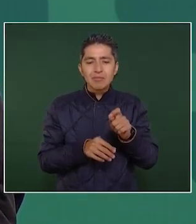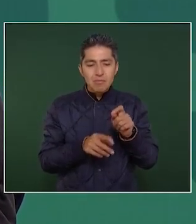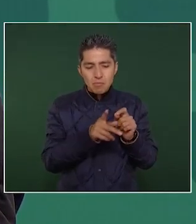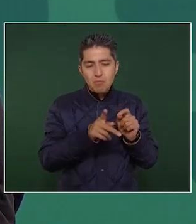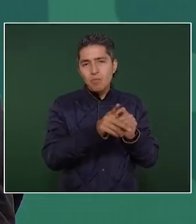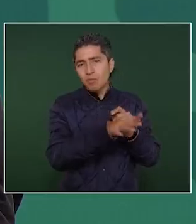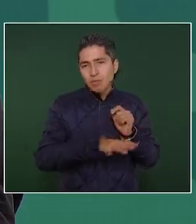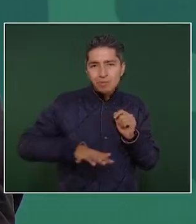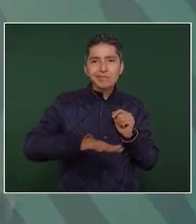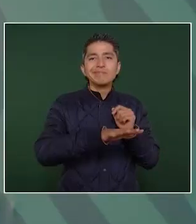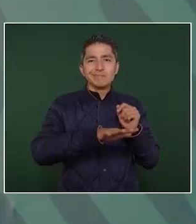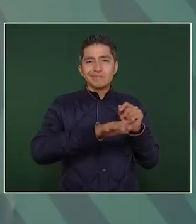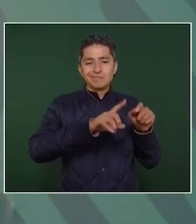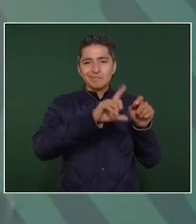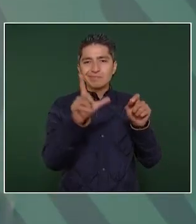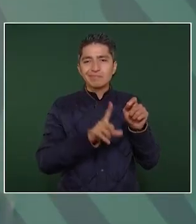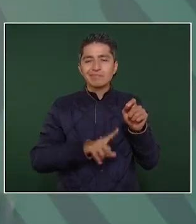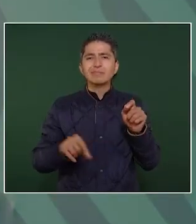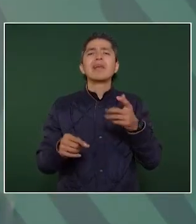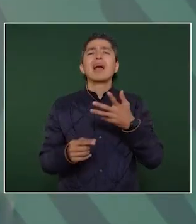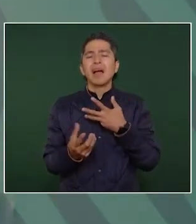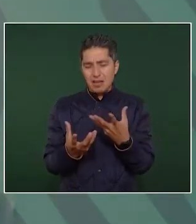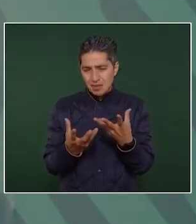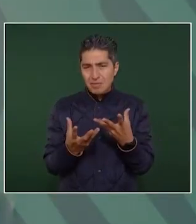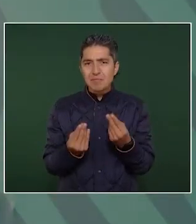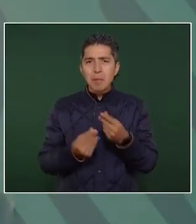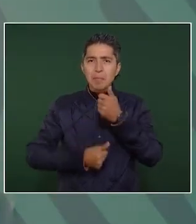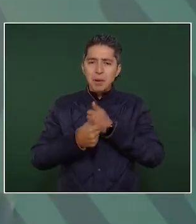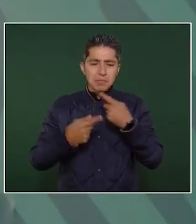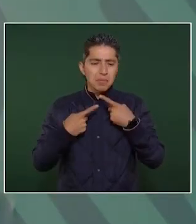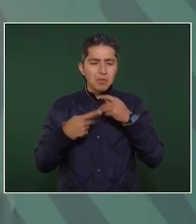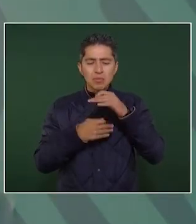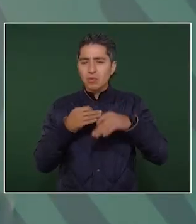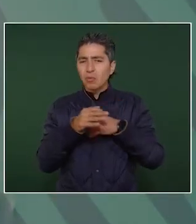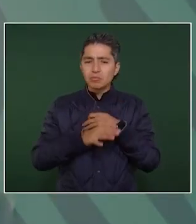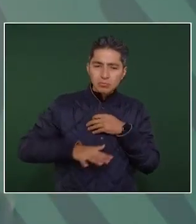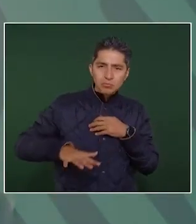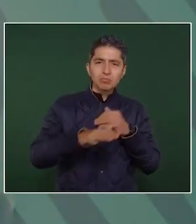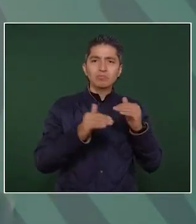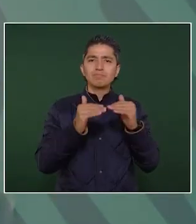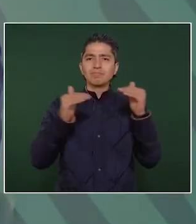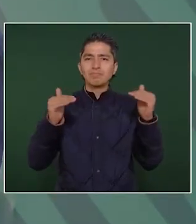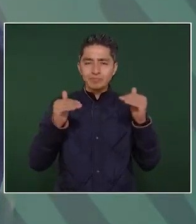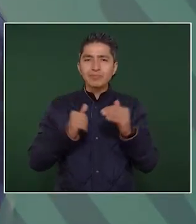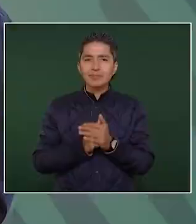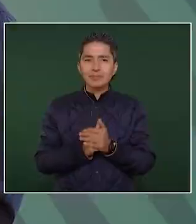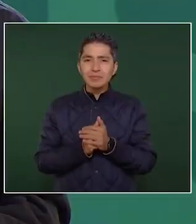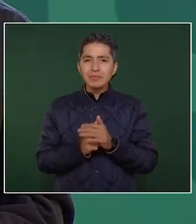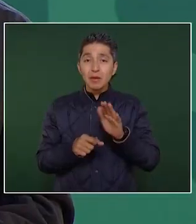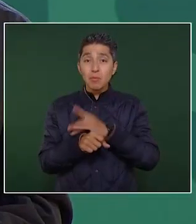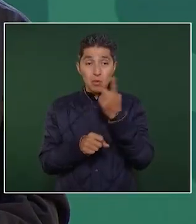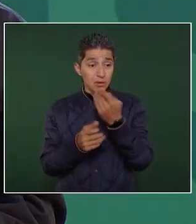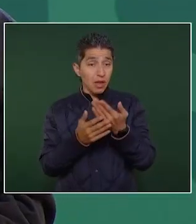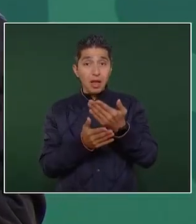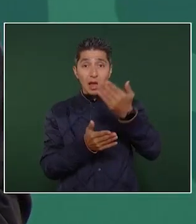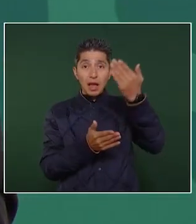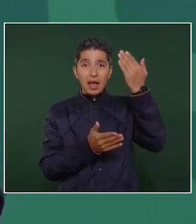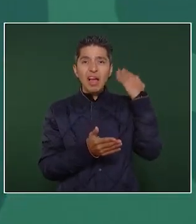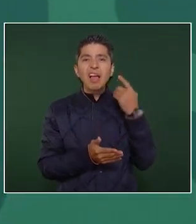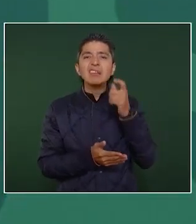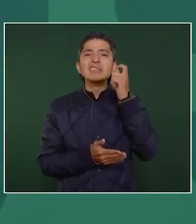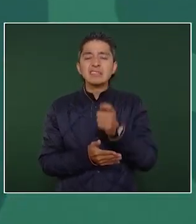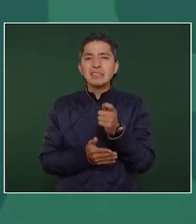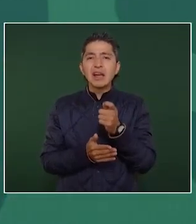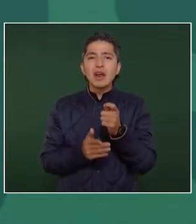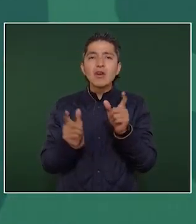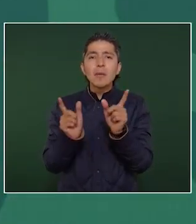pueblo. Hay una auténtica democracia, porque antes lo que había era una